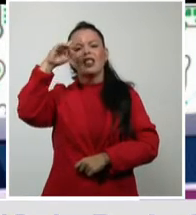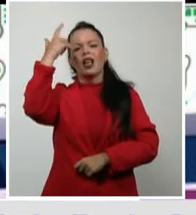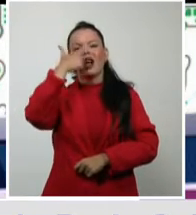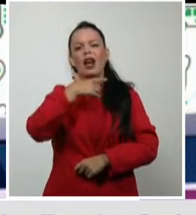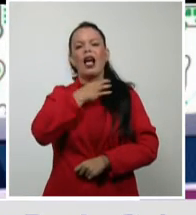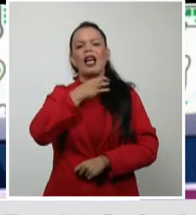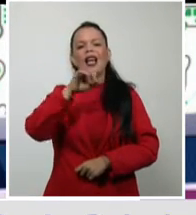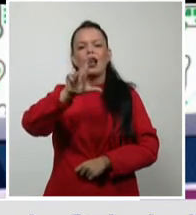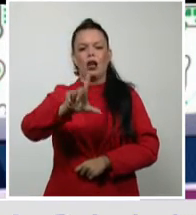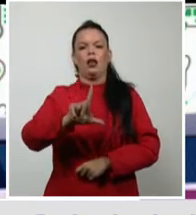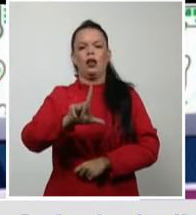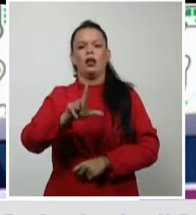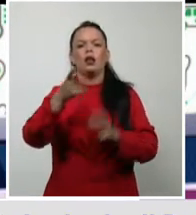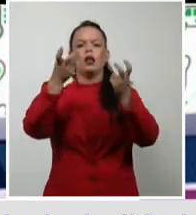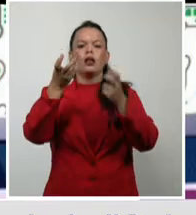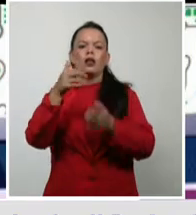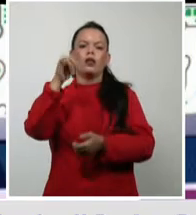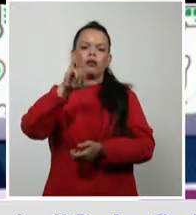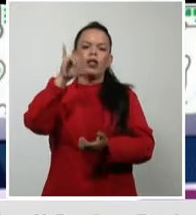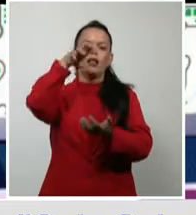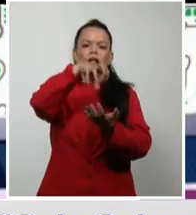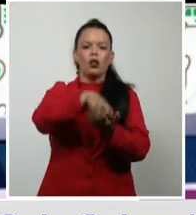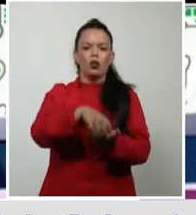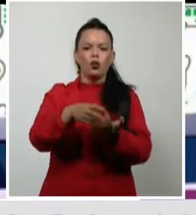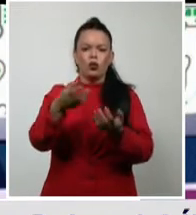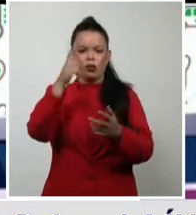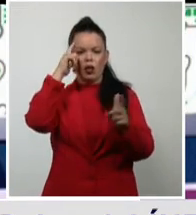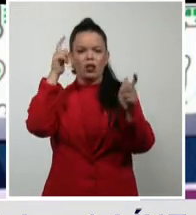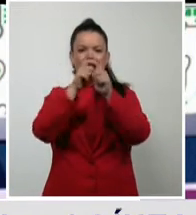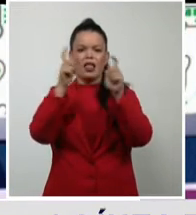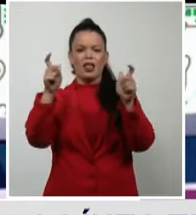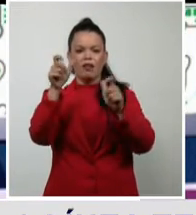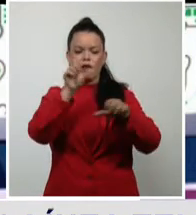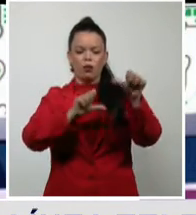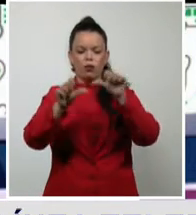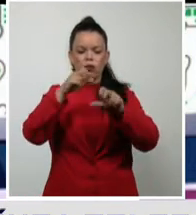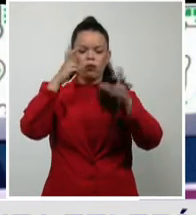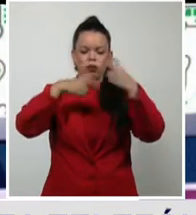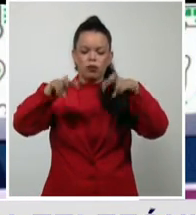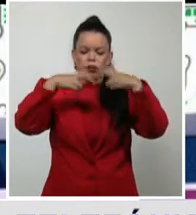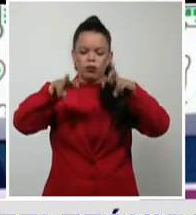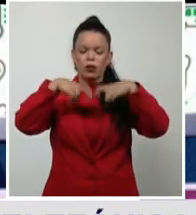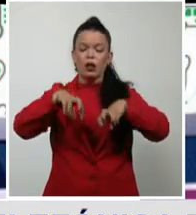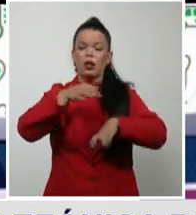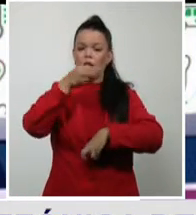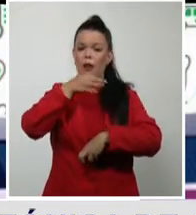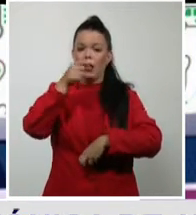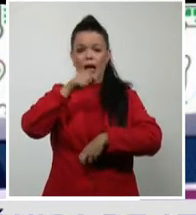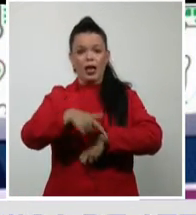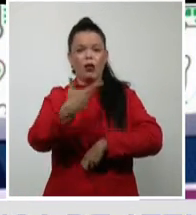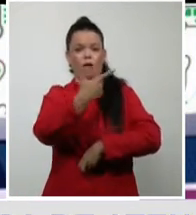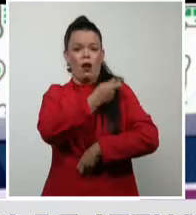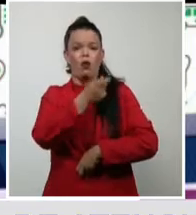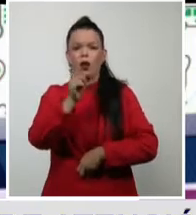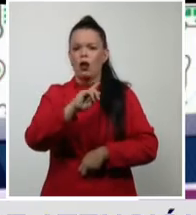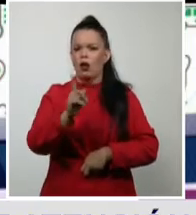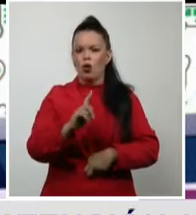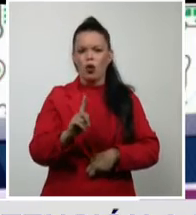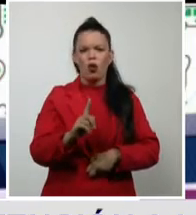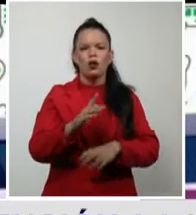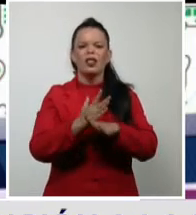de Investigación Científica de Israel, y aseguró que no es una vacuna, sino es un tratamiento preventivo. También se refería a que